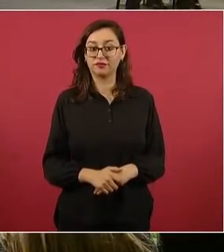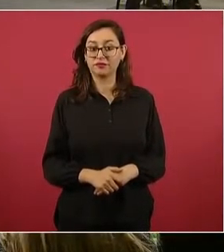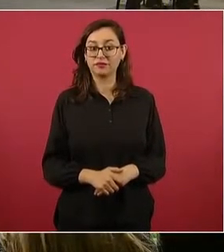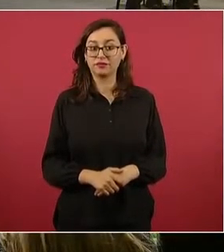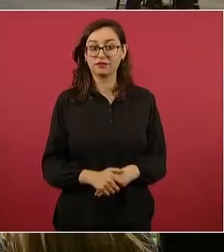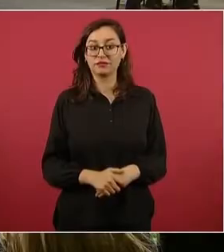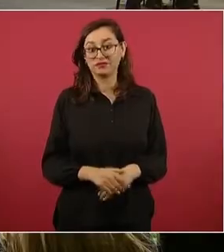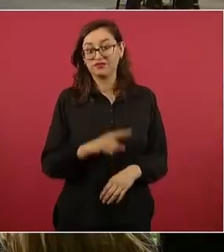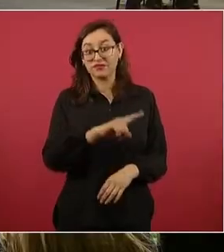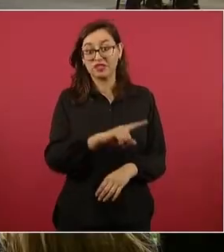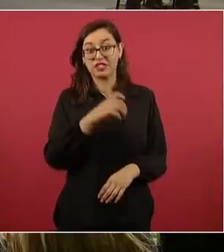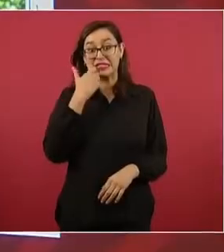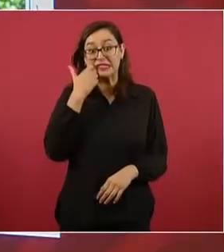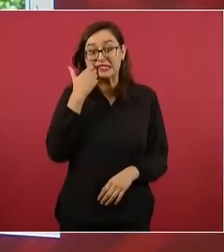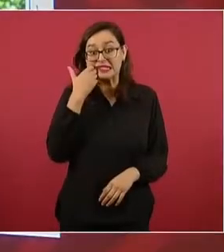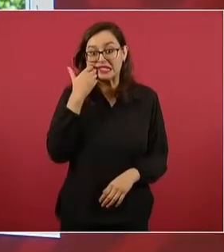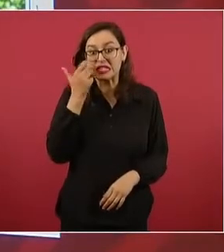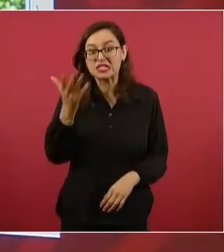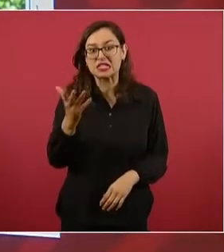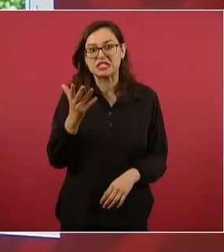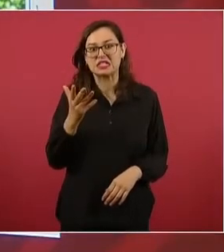de embajador.